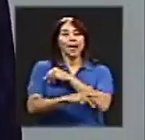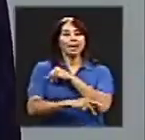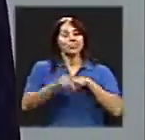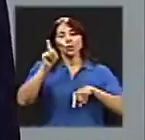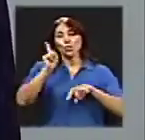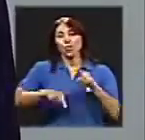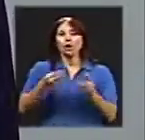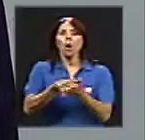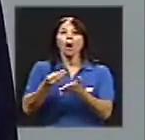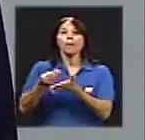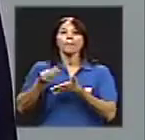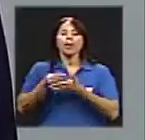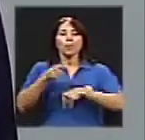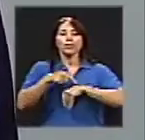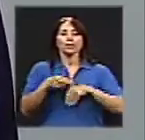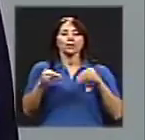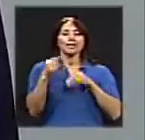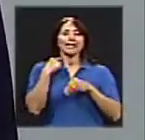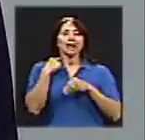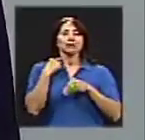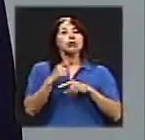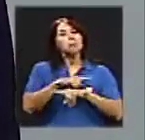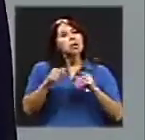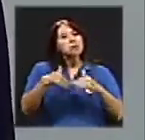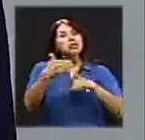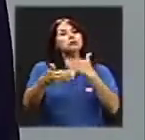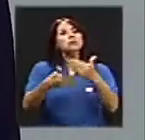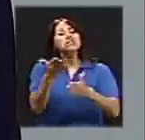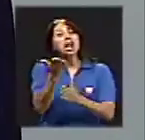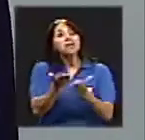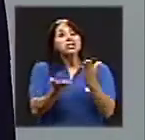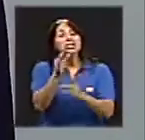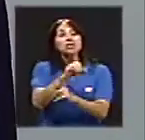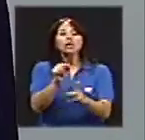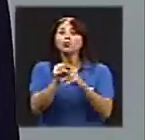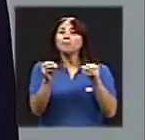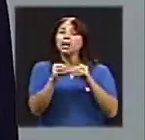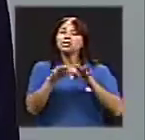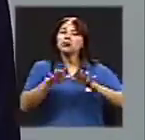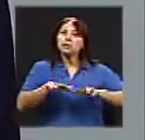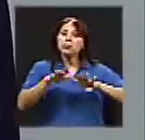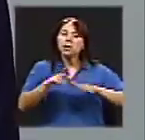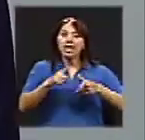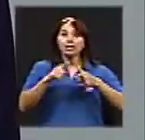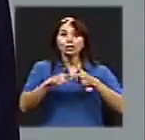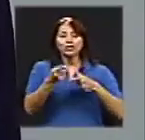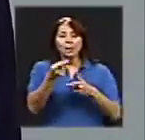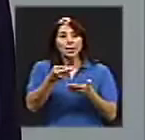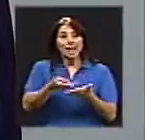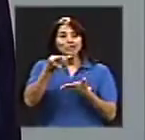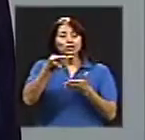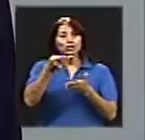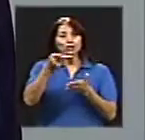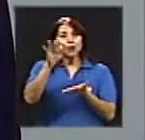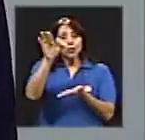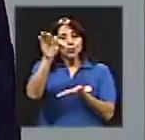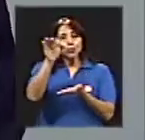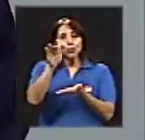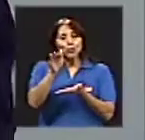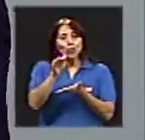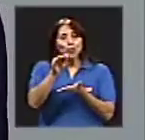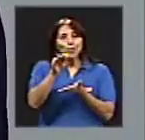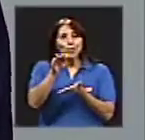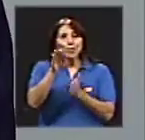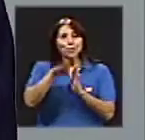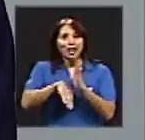momentos. Pero en otros momentos empiezan a bajar, y lo que veíamos antes es que eso no producía ningún efecto sobre las